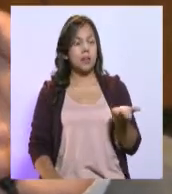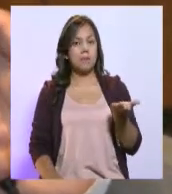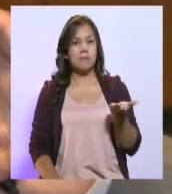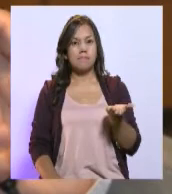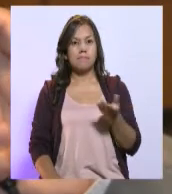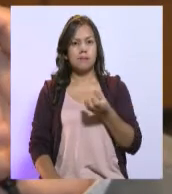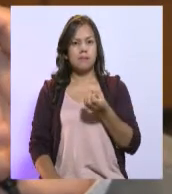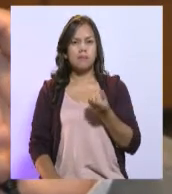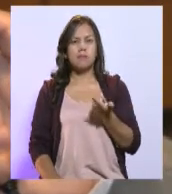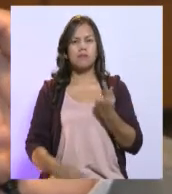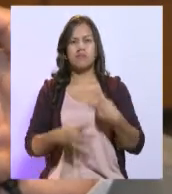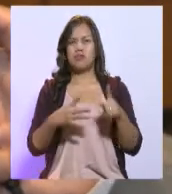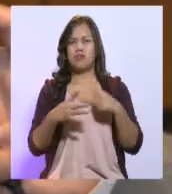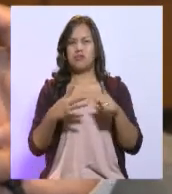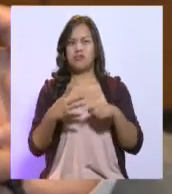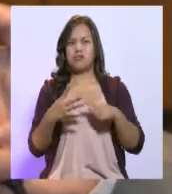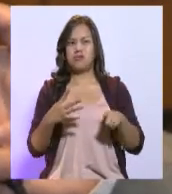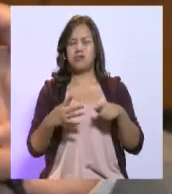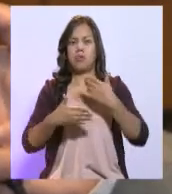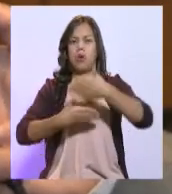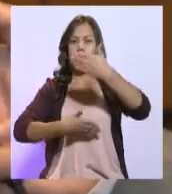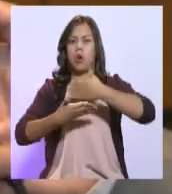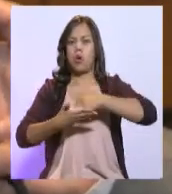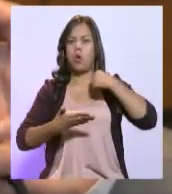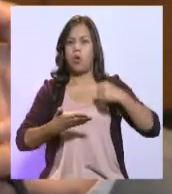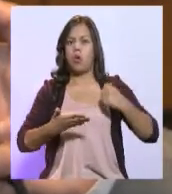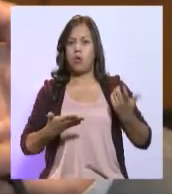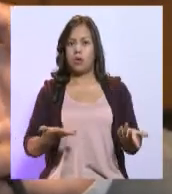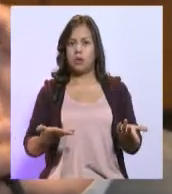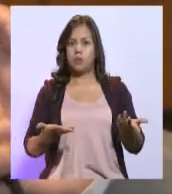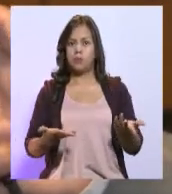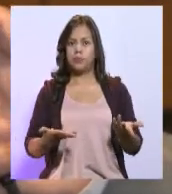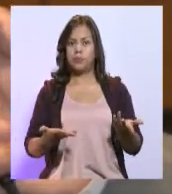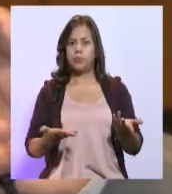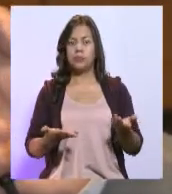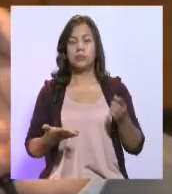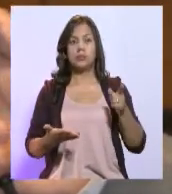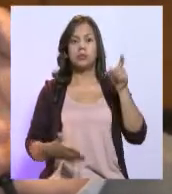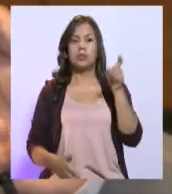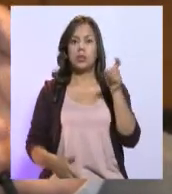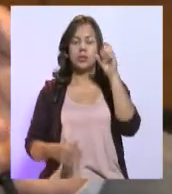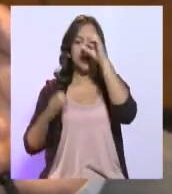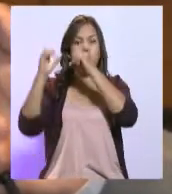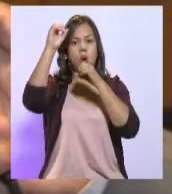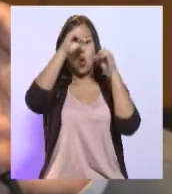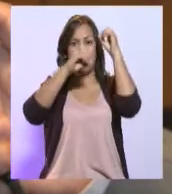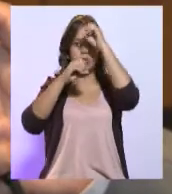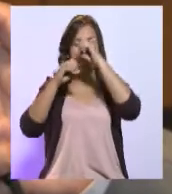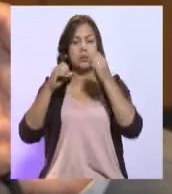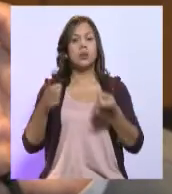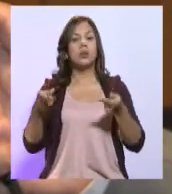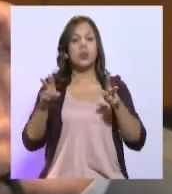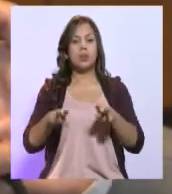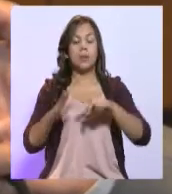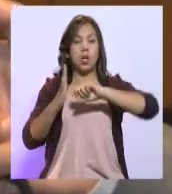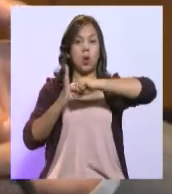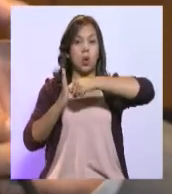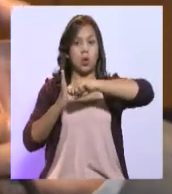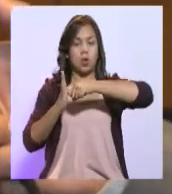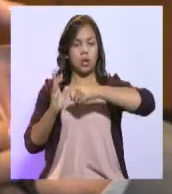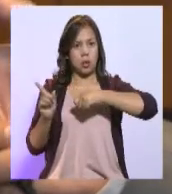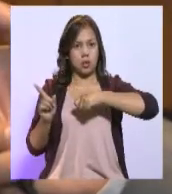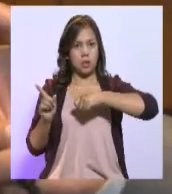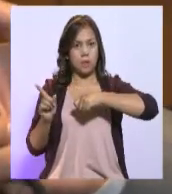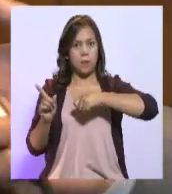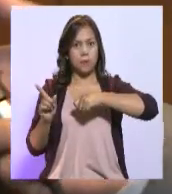diferentes irregularidades para la contratación del mismo que pues se tienen que observar y pues por supuesto la Contraloría tendrá